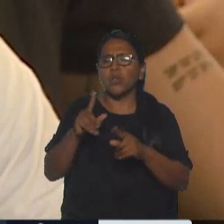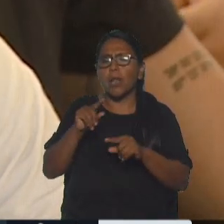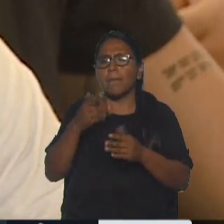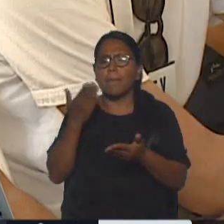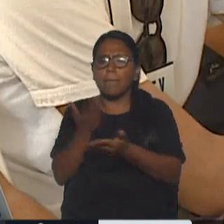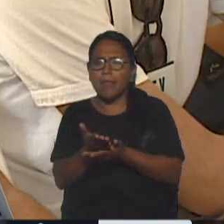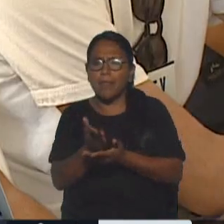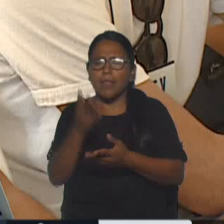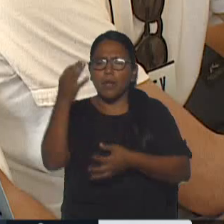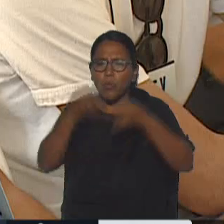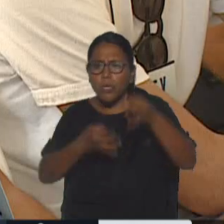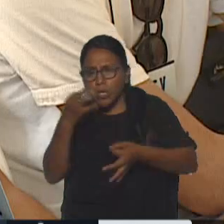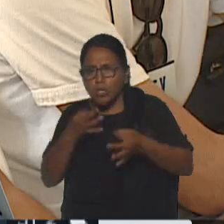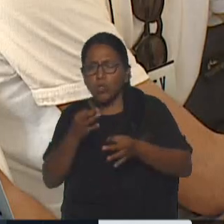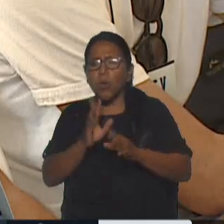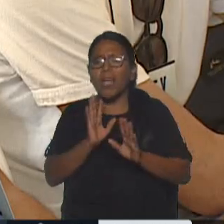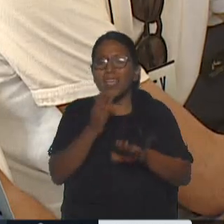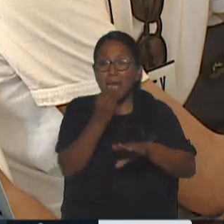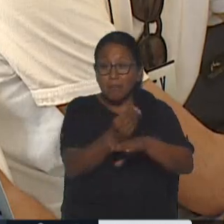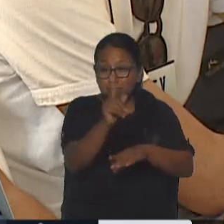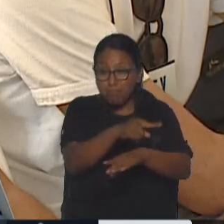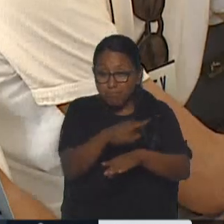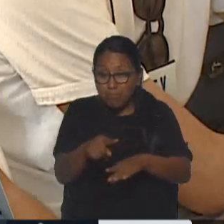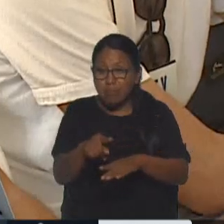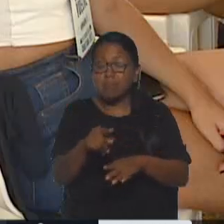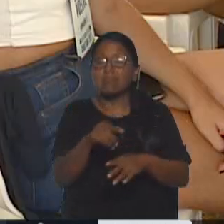apelaciones jurídicas. La proscripción se rompe